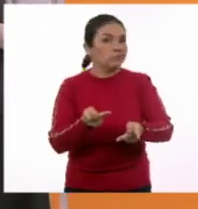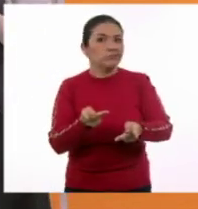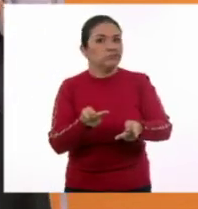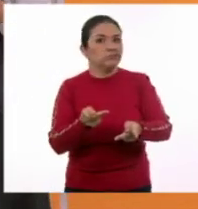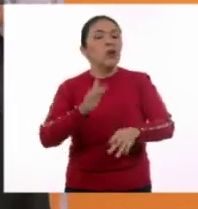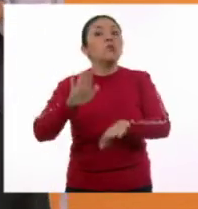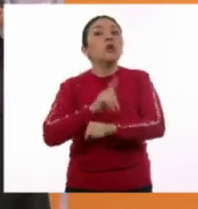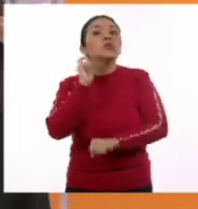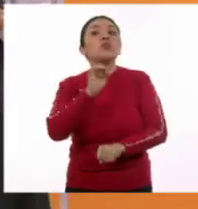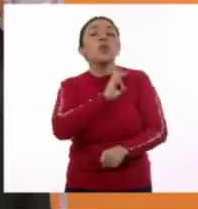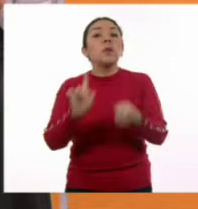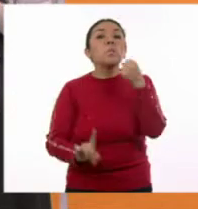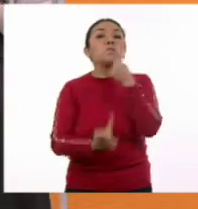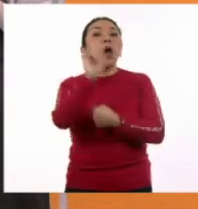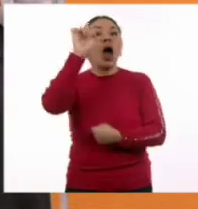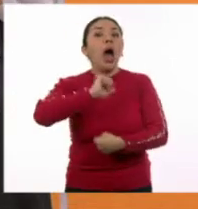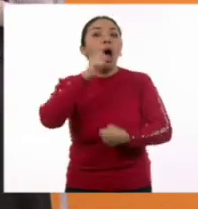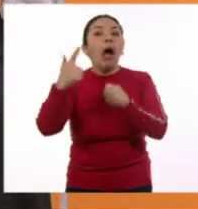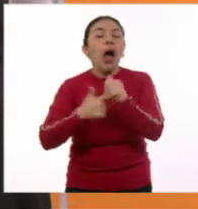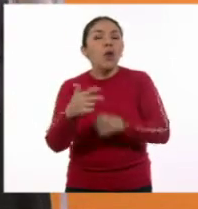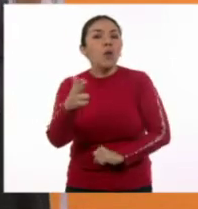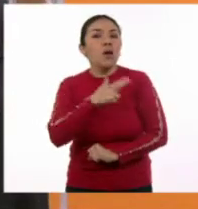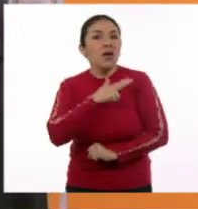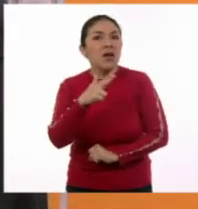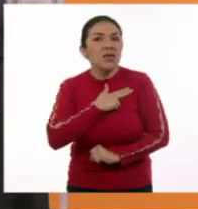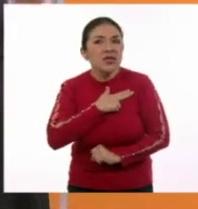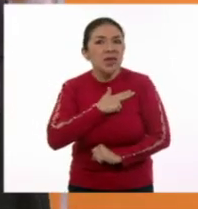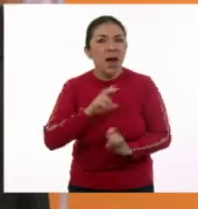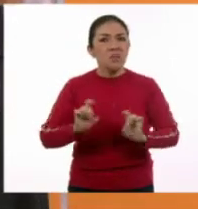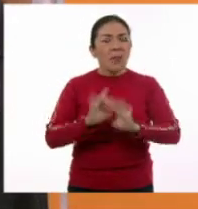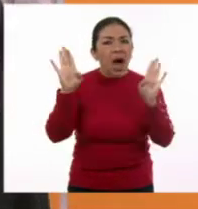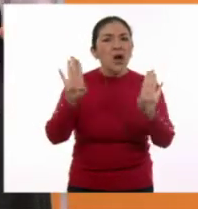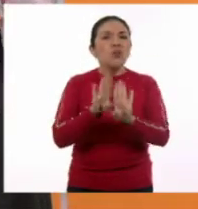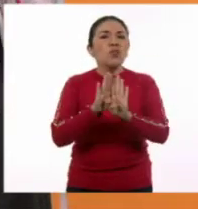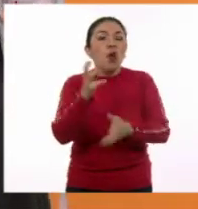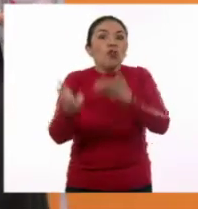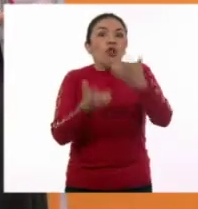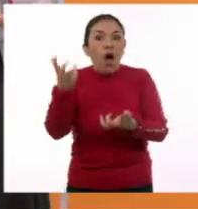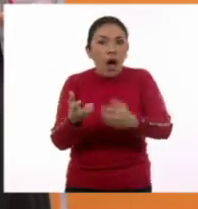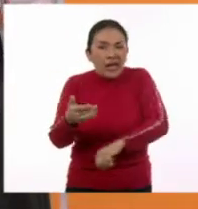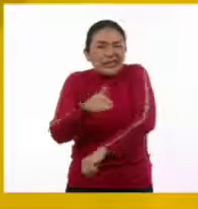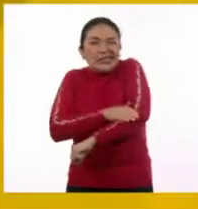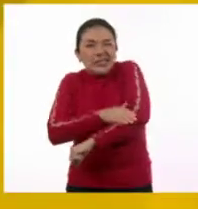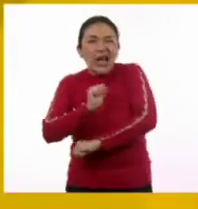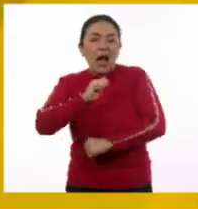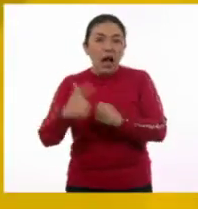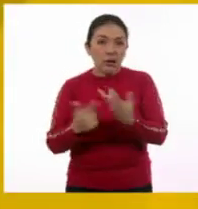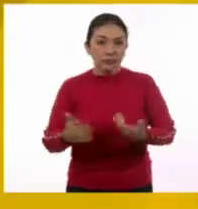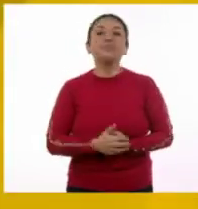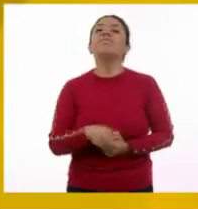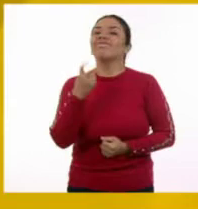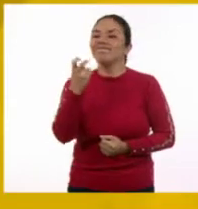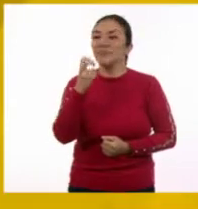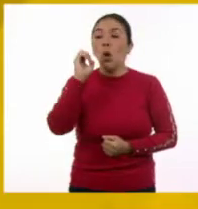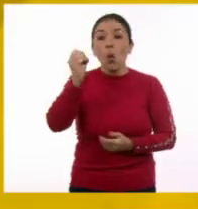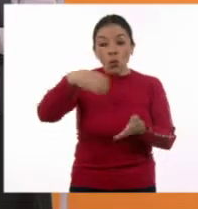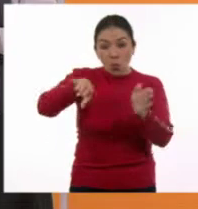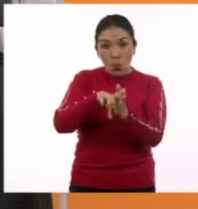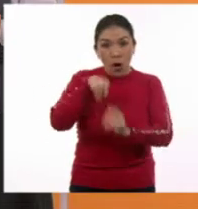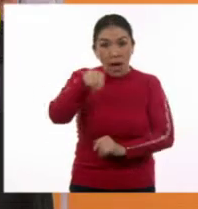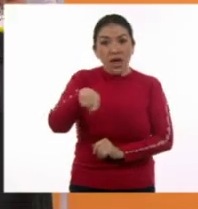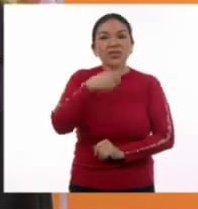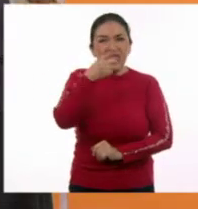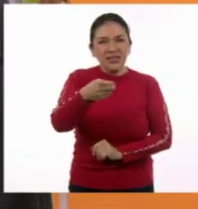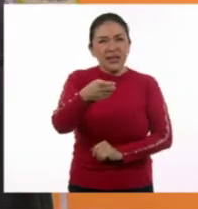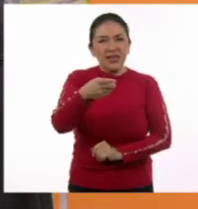porque podemos causar alguna lesión o alguna herida como alguna quemadura exactamente y en el cuarto hablamos